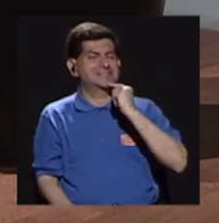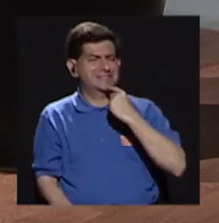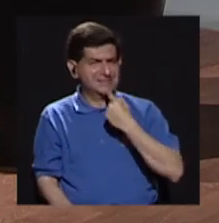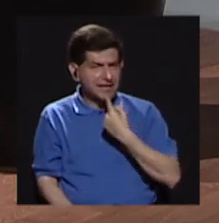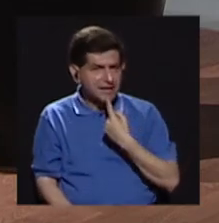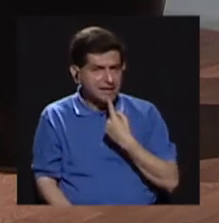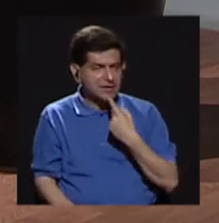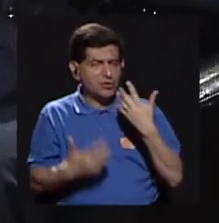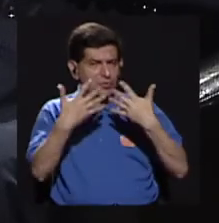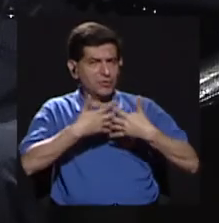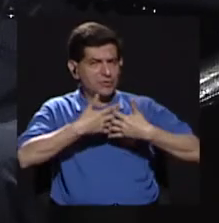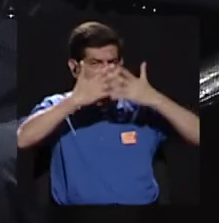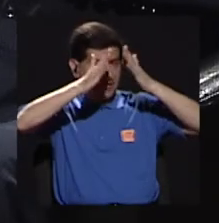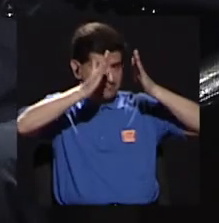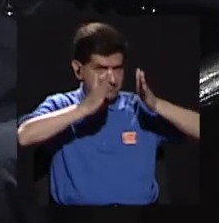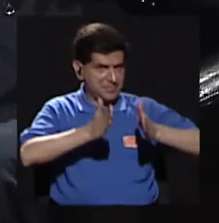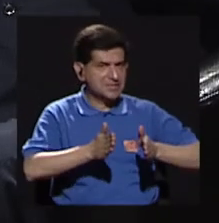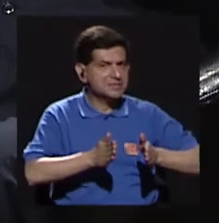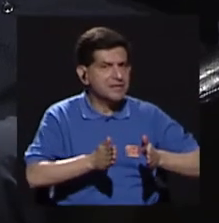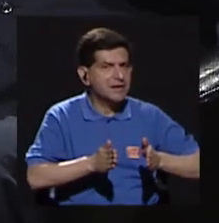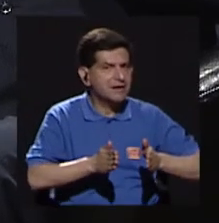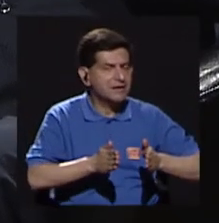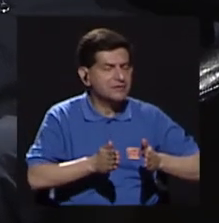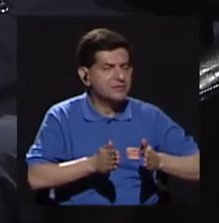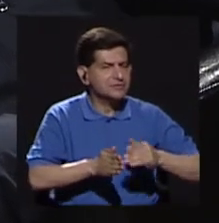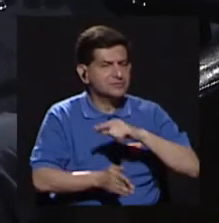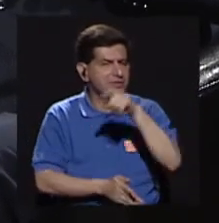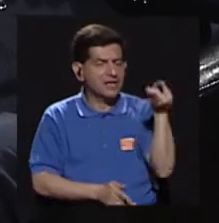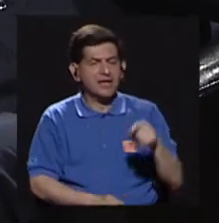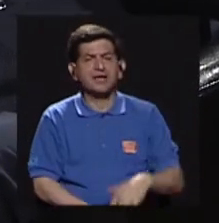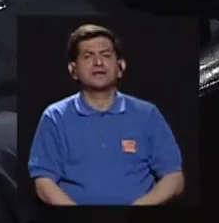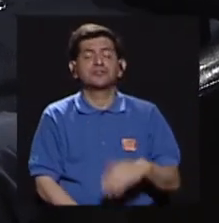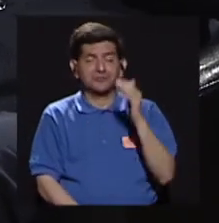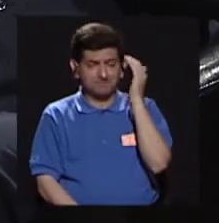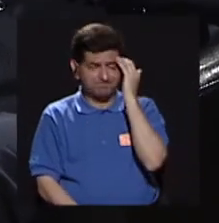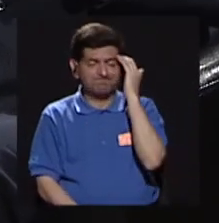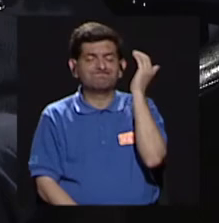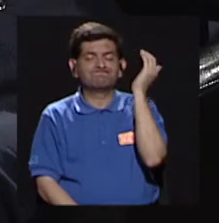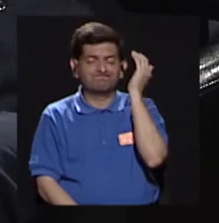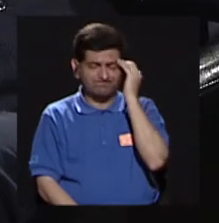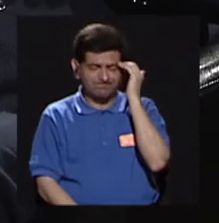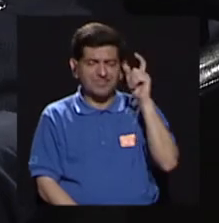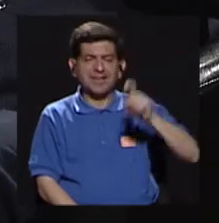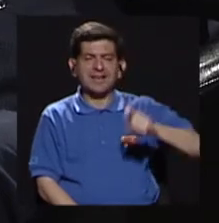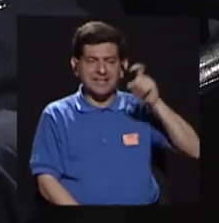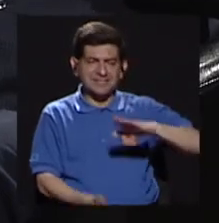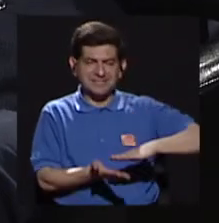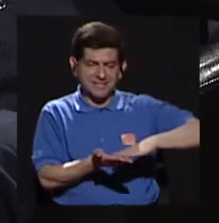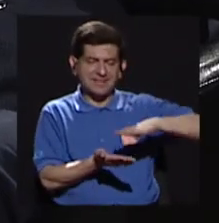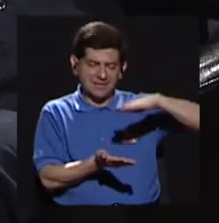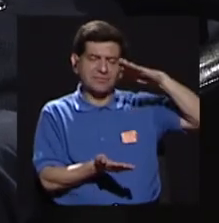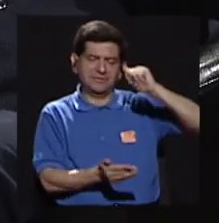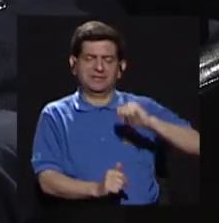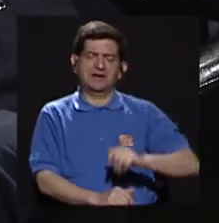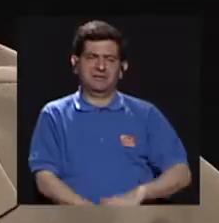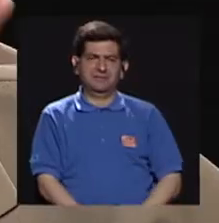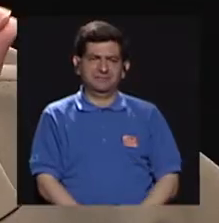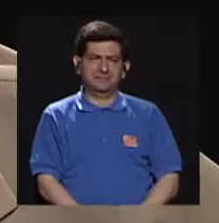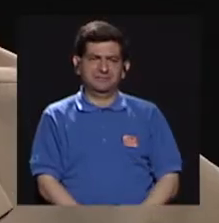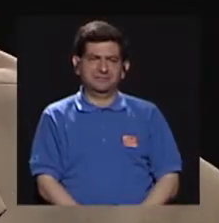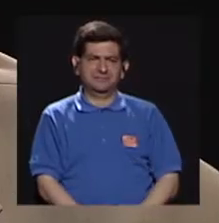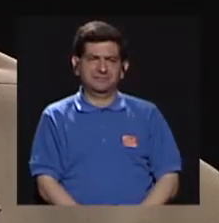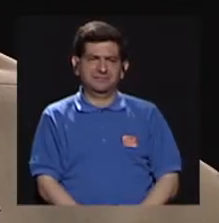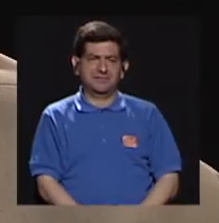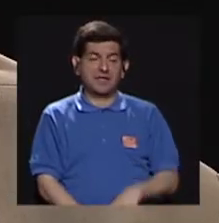del empresariado que no esté consciente de la necesidad de aumentar la carga tributaria y